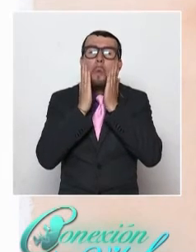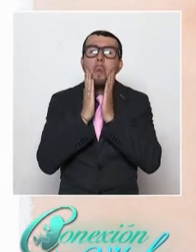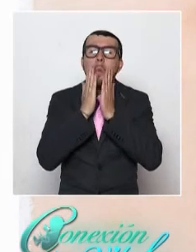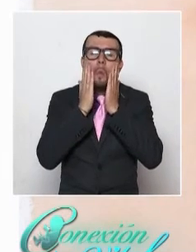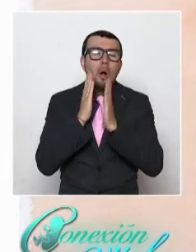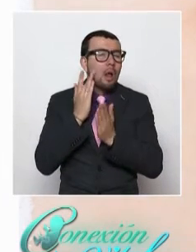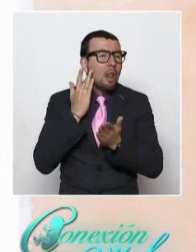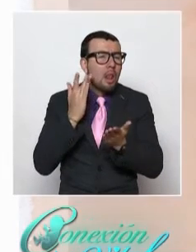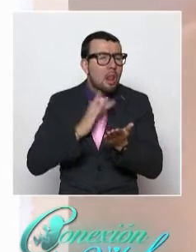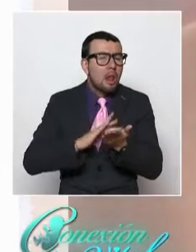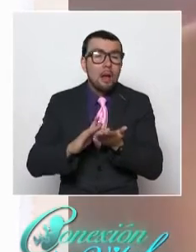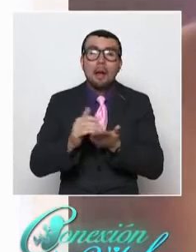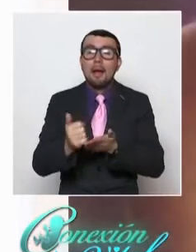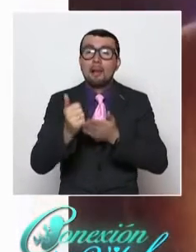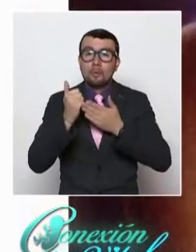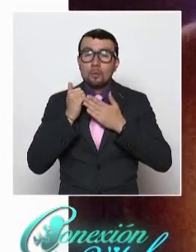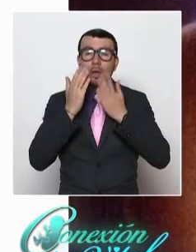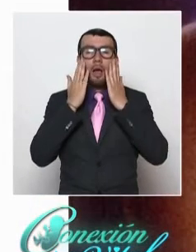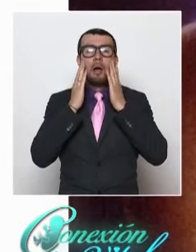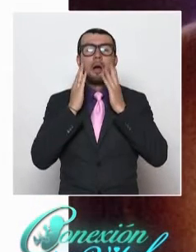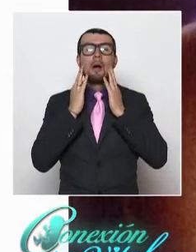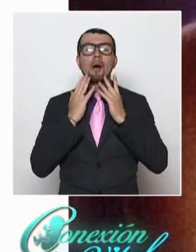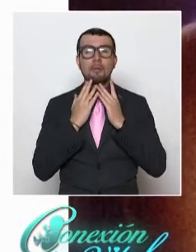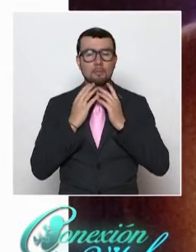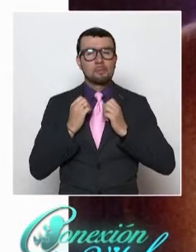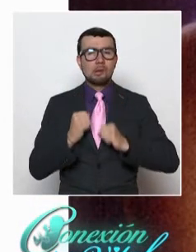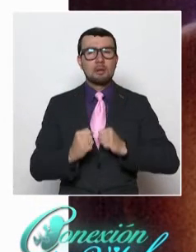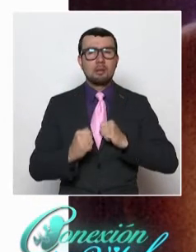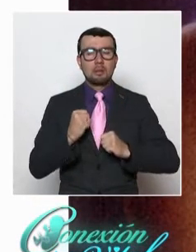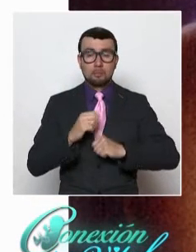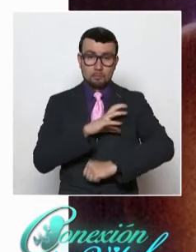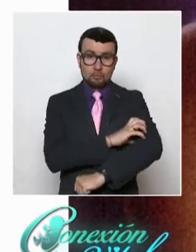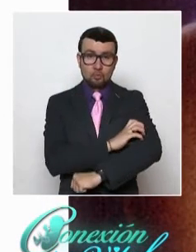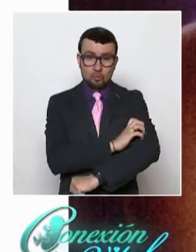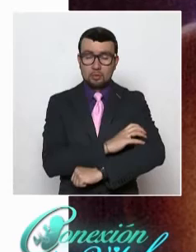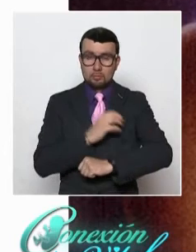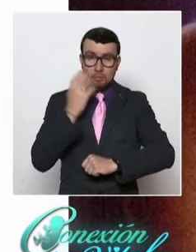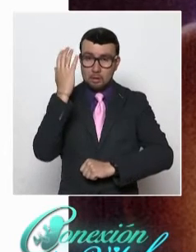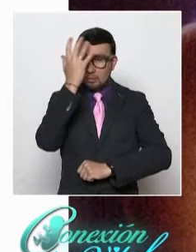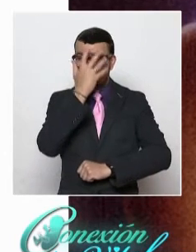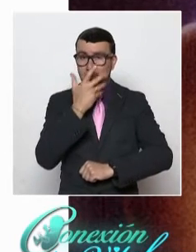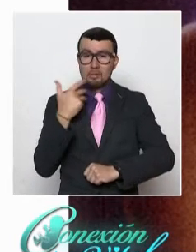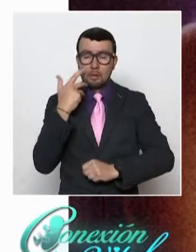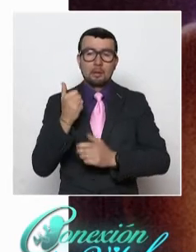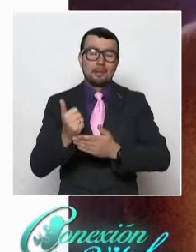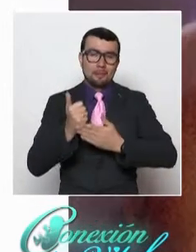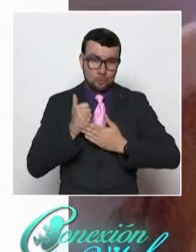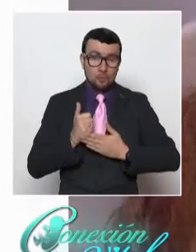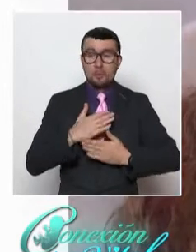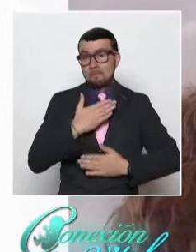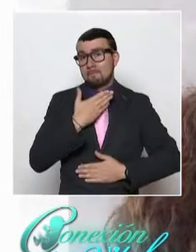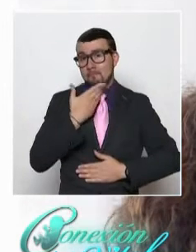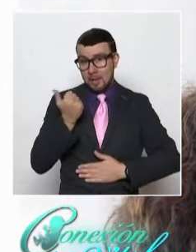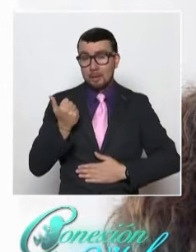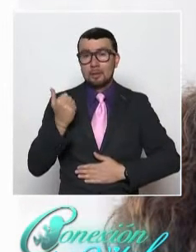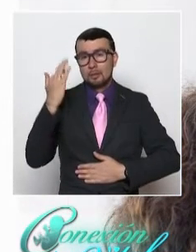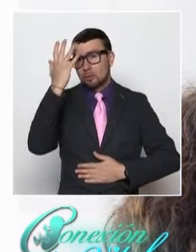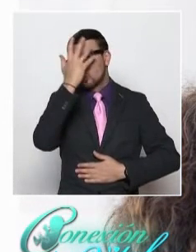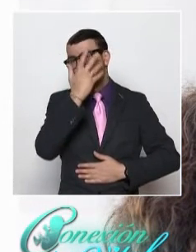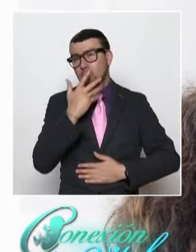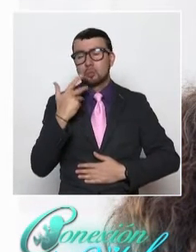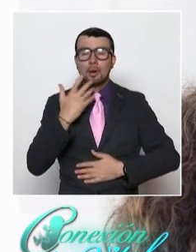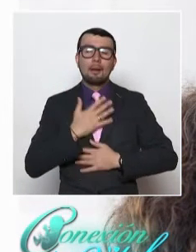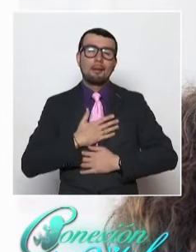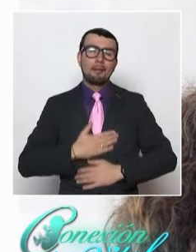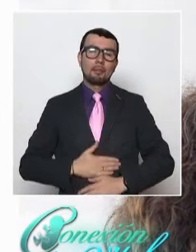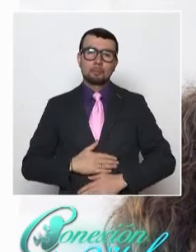mejora mucho la estabilidad en los músculos faciales y relaja la parte facial. Otra